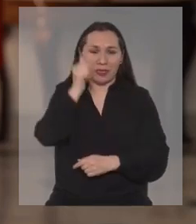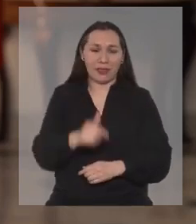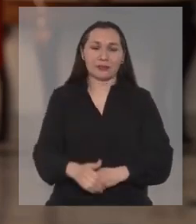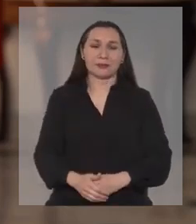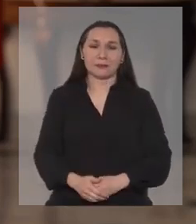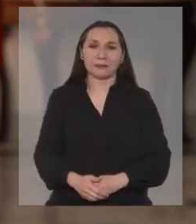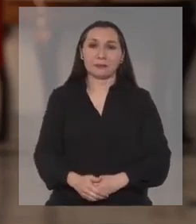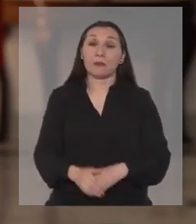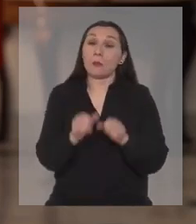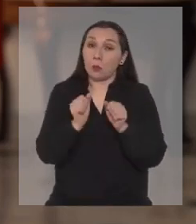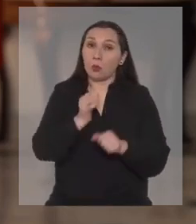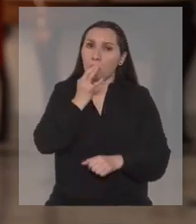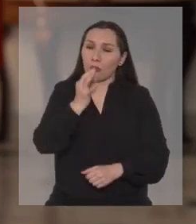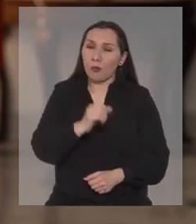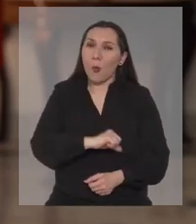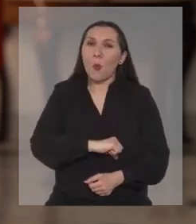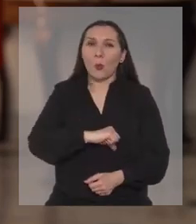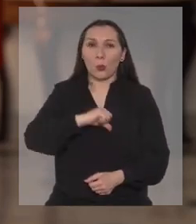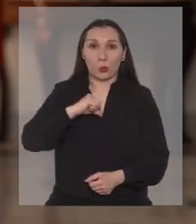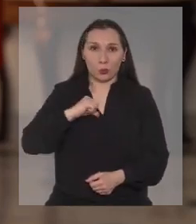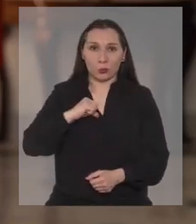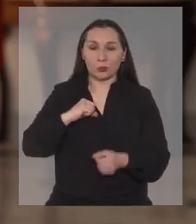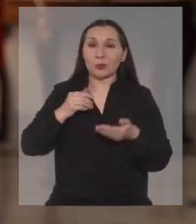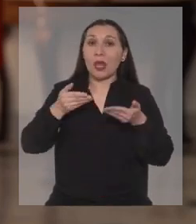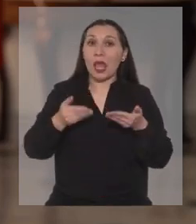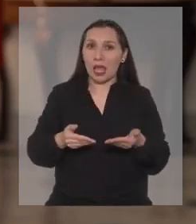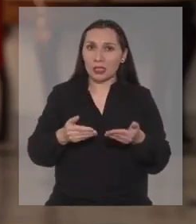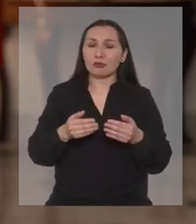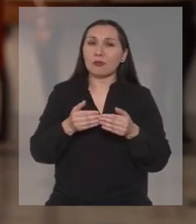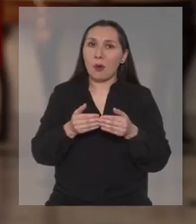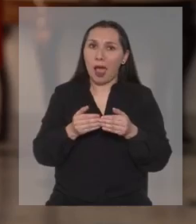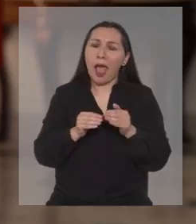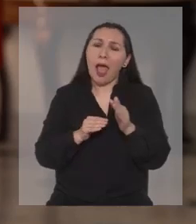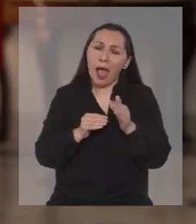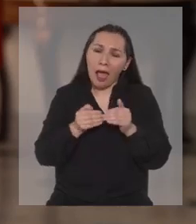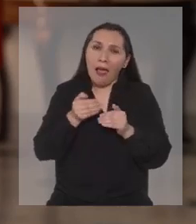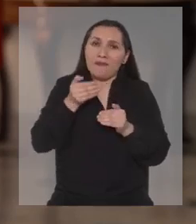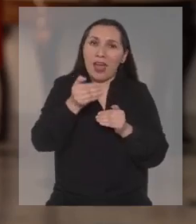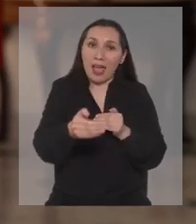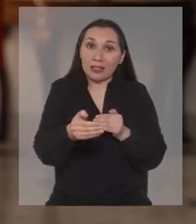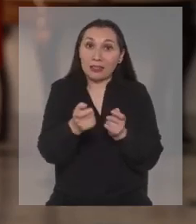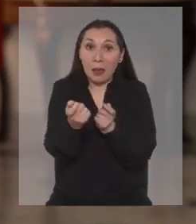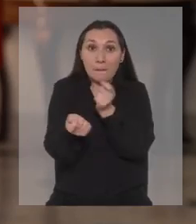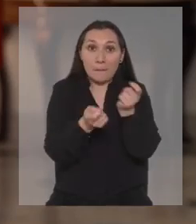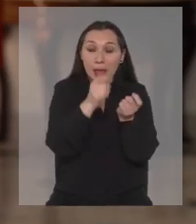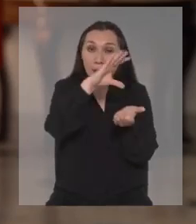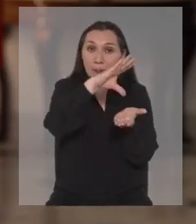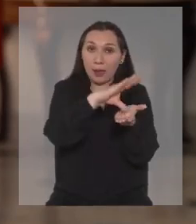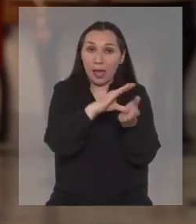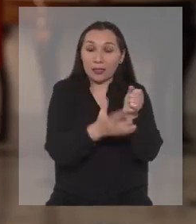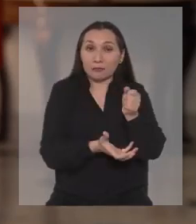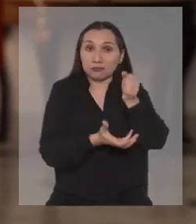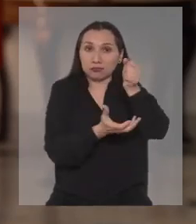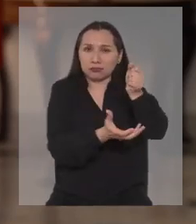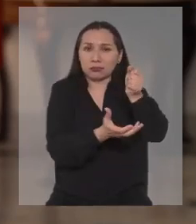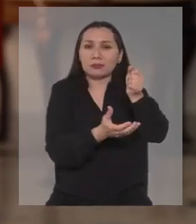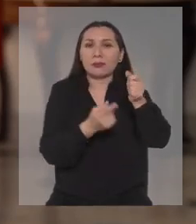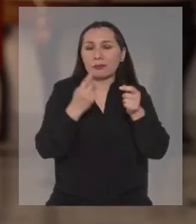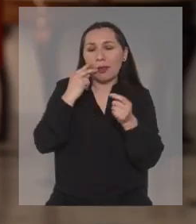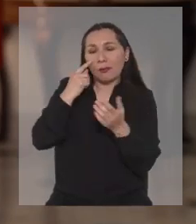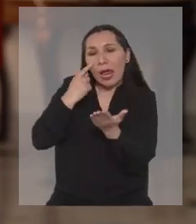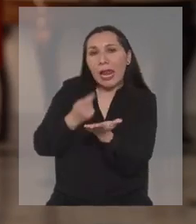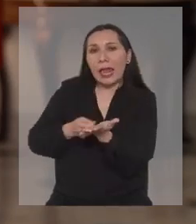iniciativas y podemos decir con orgullo que este es un avance Porque con este presupuesto reconocemos